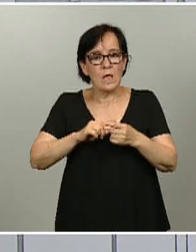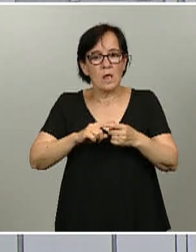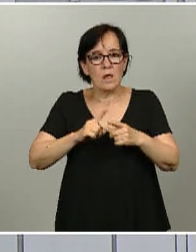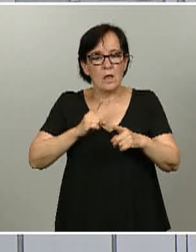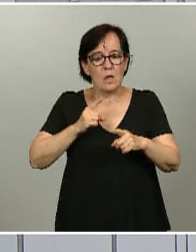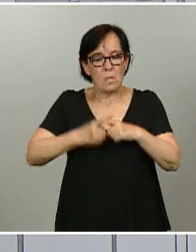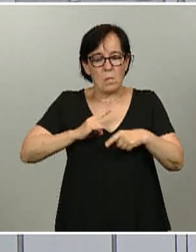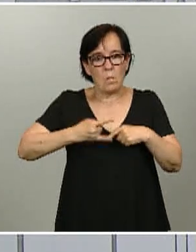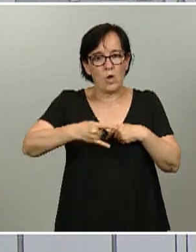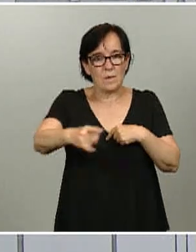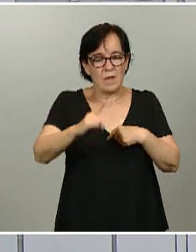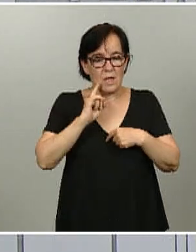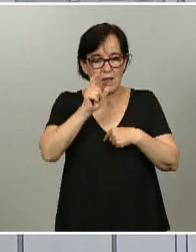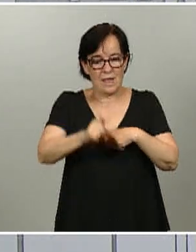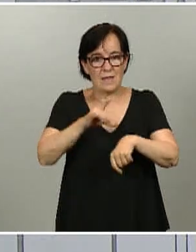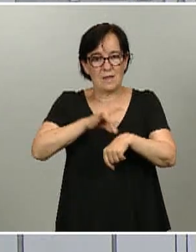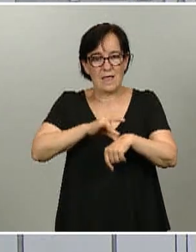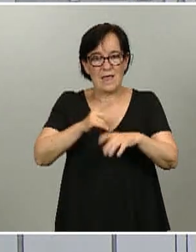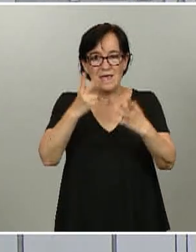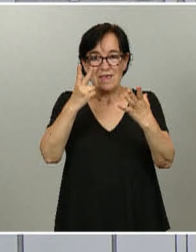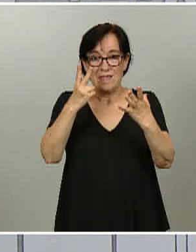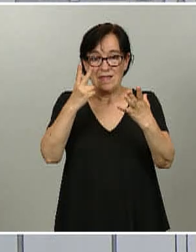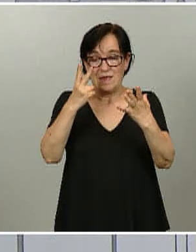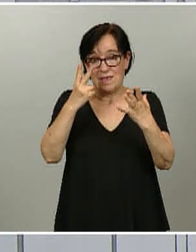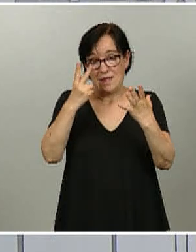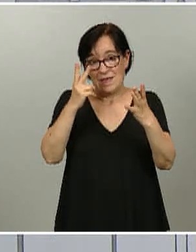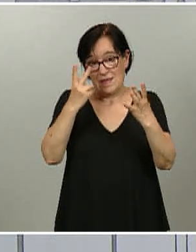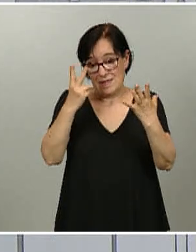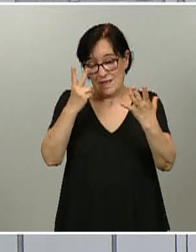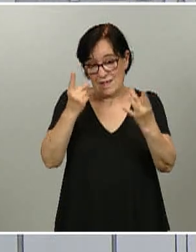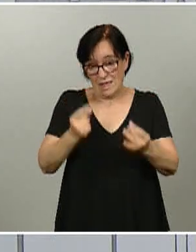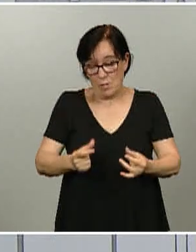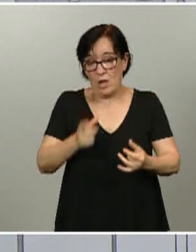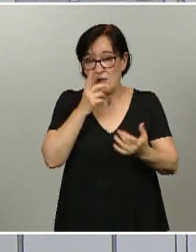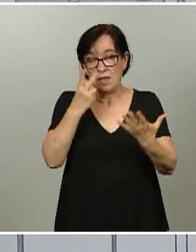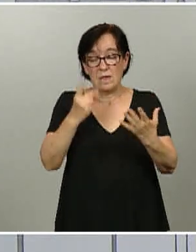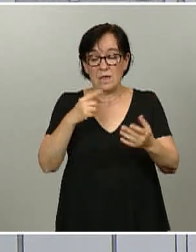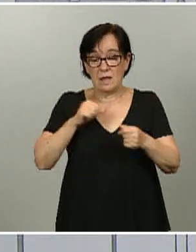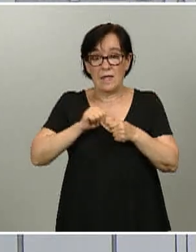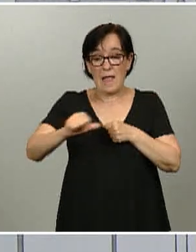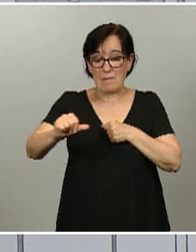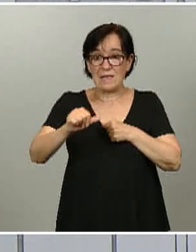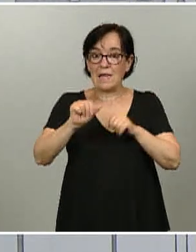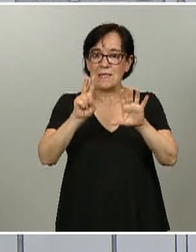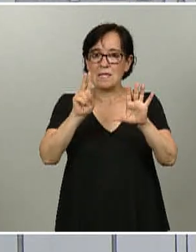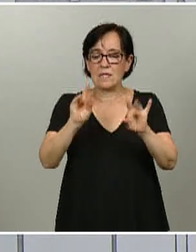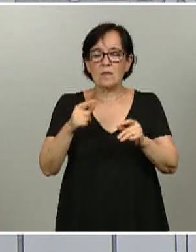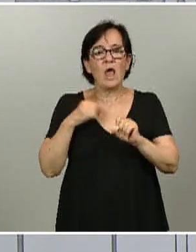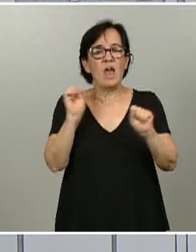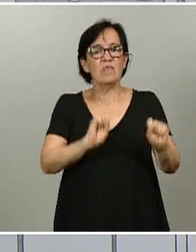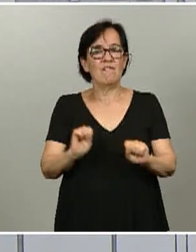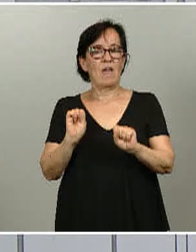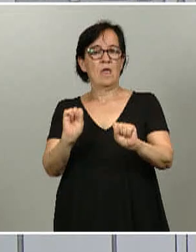de pacientes a partir del 7º día, como la probabilidad de que una persona a partir del 7º día tenga defensas contra el virus y, por lo